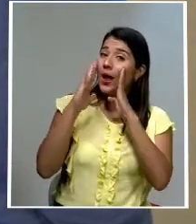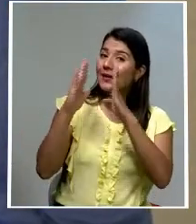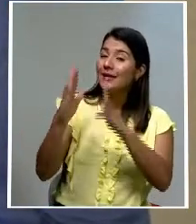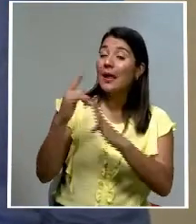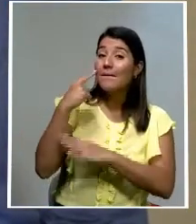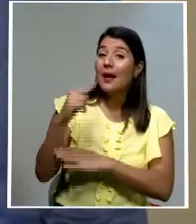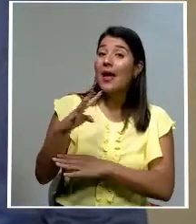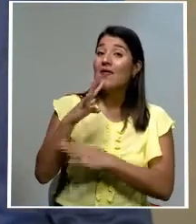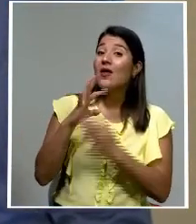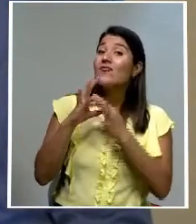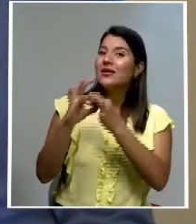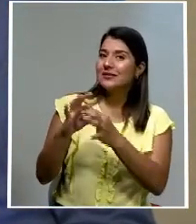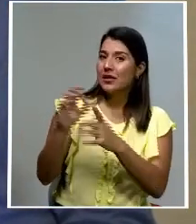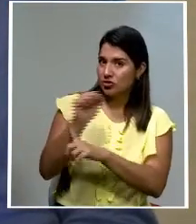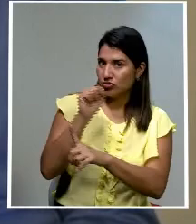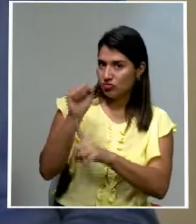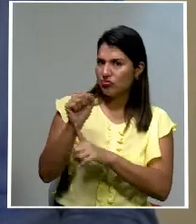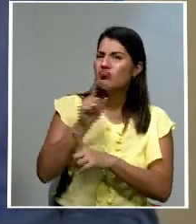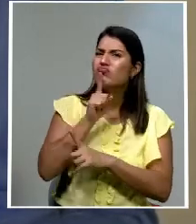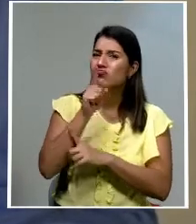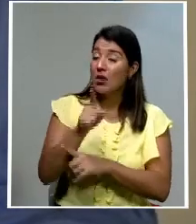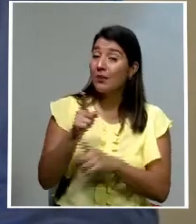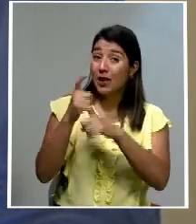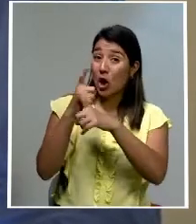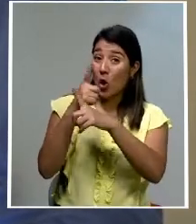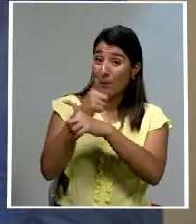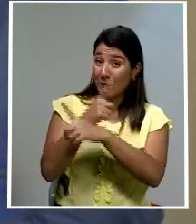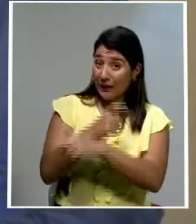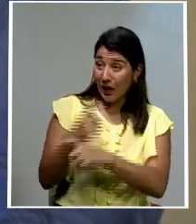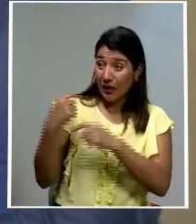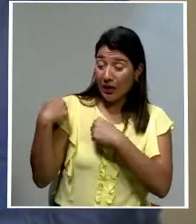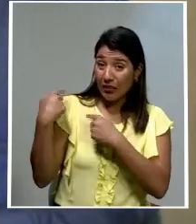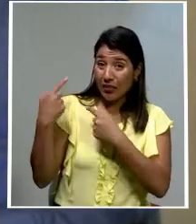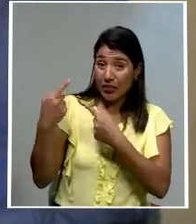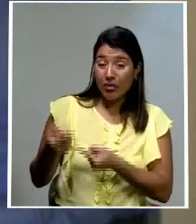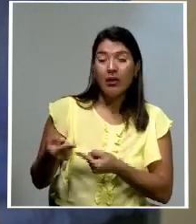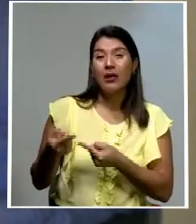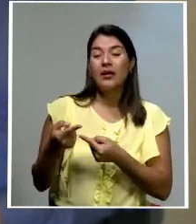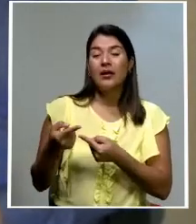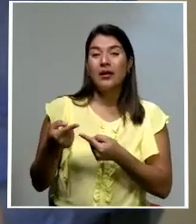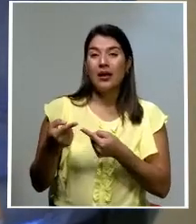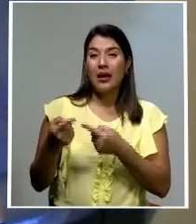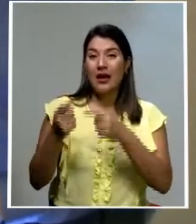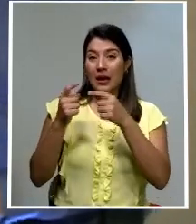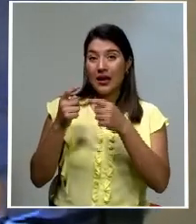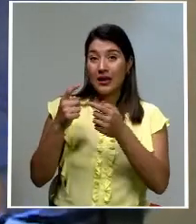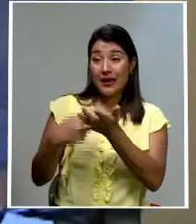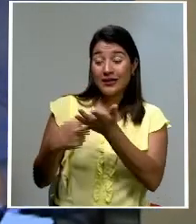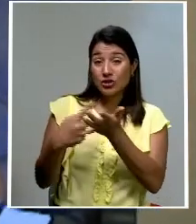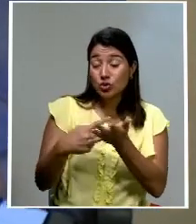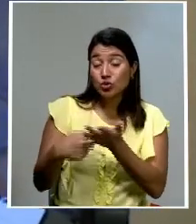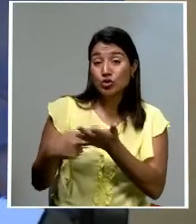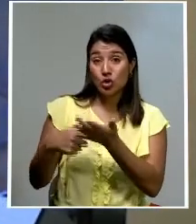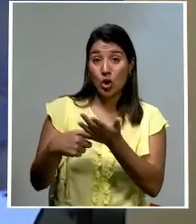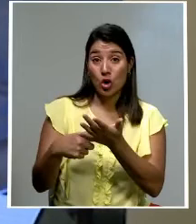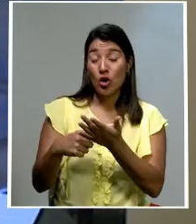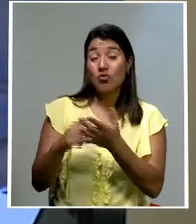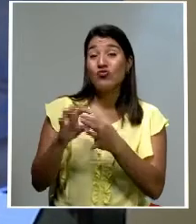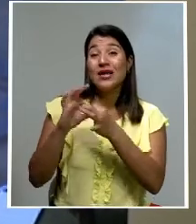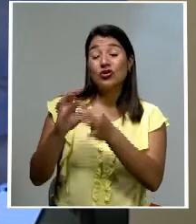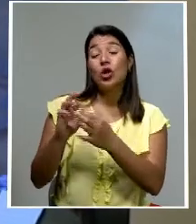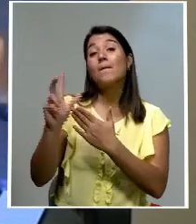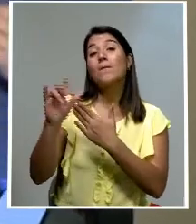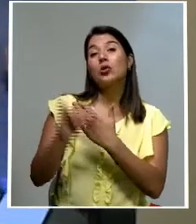esta situación. Ha sido complicado durante las últimas semanas el movimiento de, por lo menos, el proyecto de